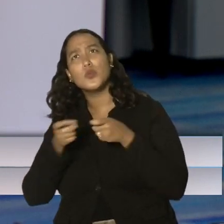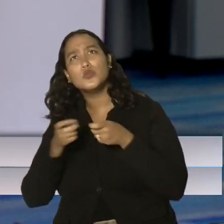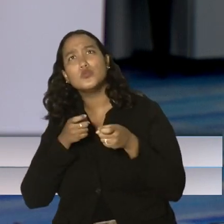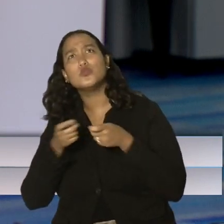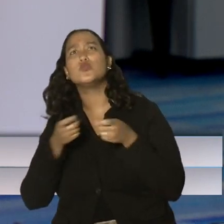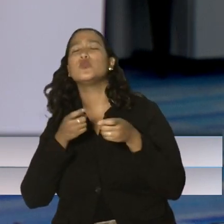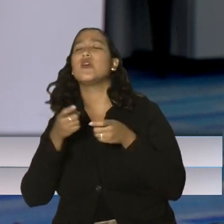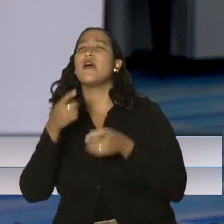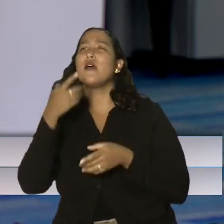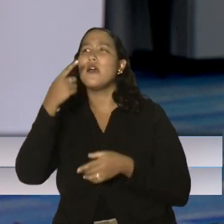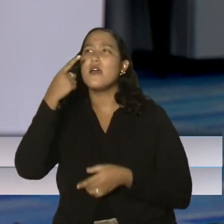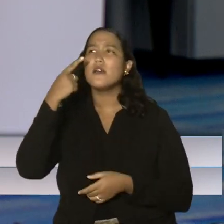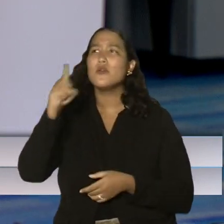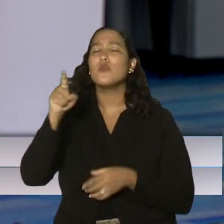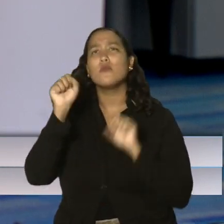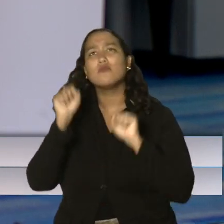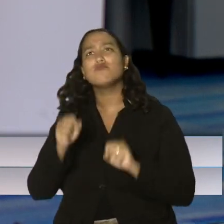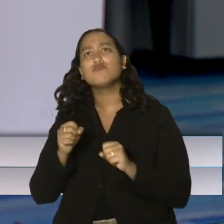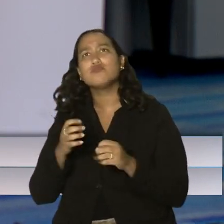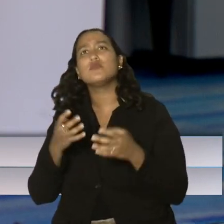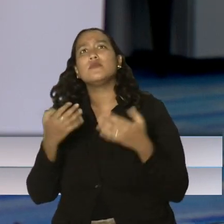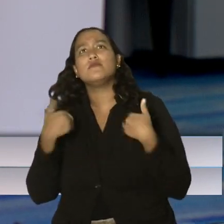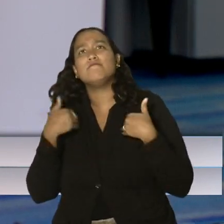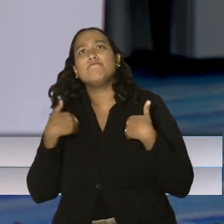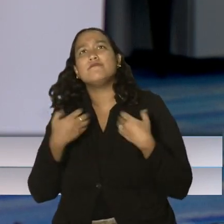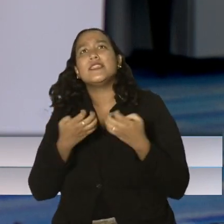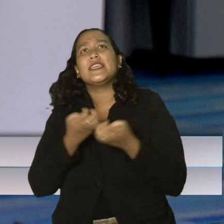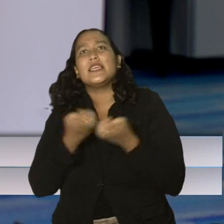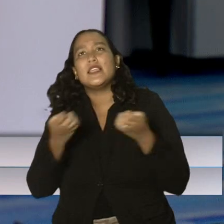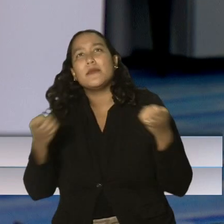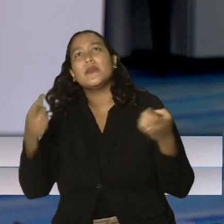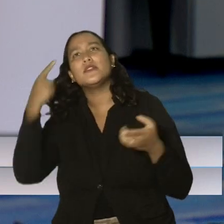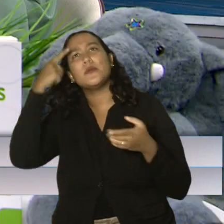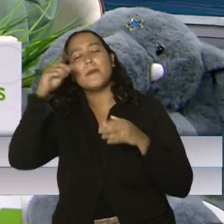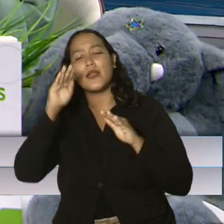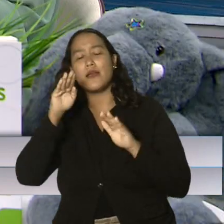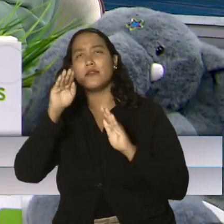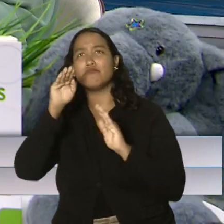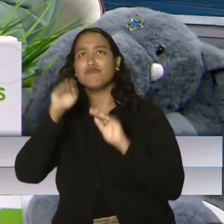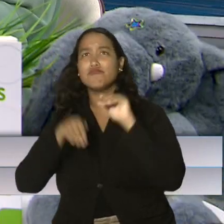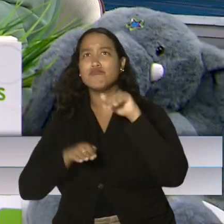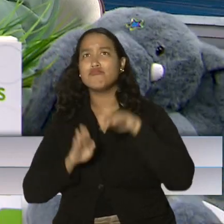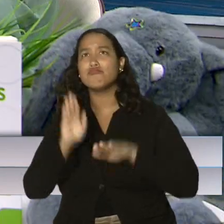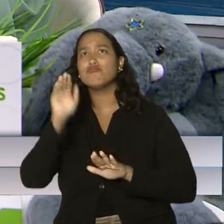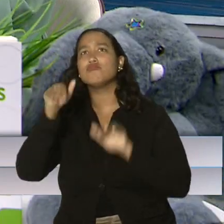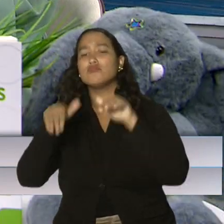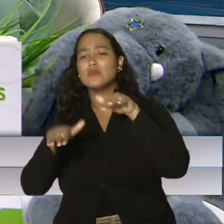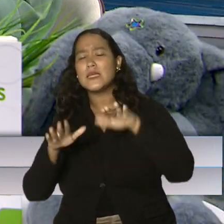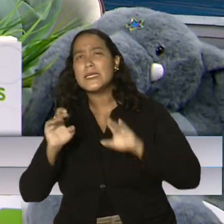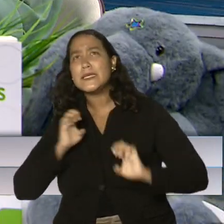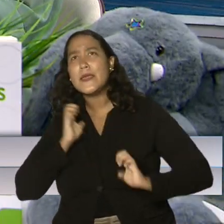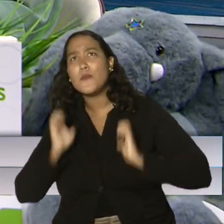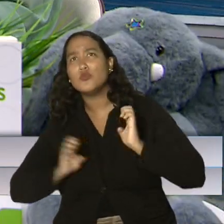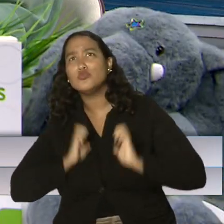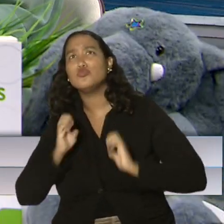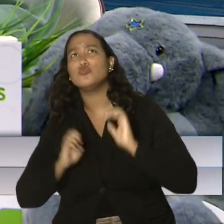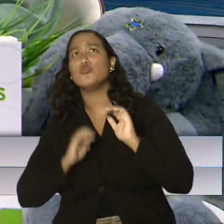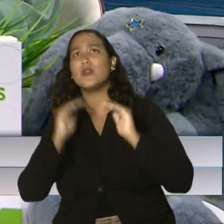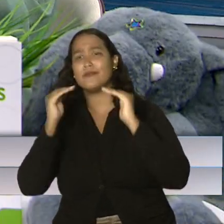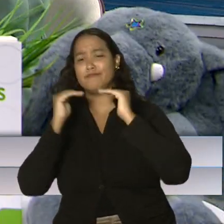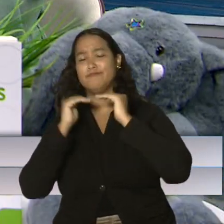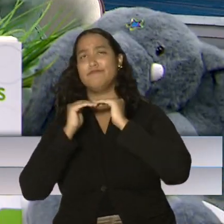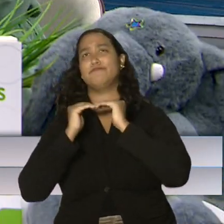ciertas capacidades y habilidades que se van aprendiendo con el tiempo para nivelarla esa es una filos una forma de vida de